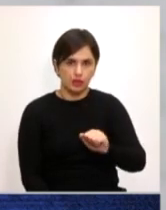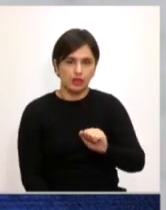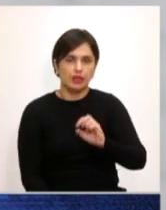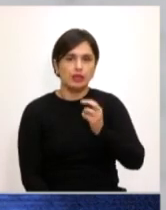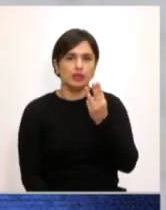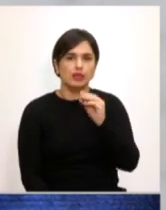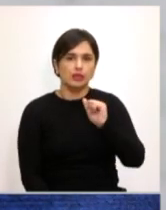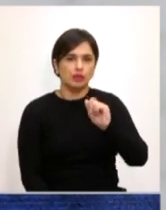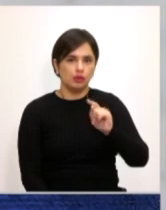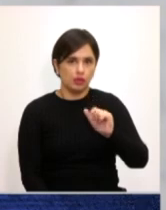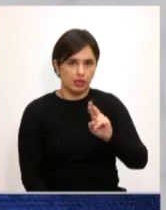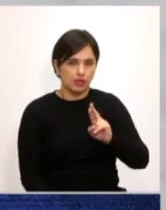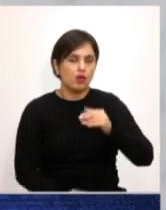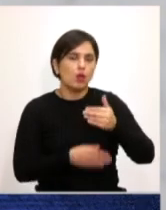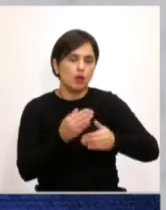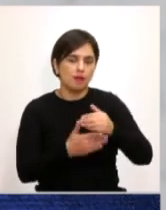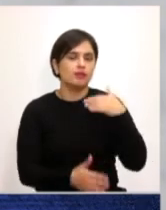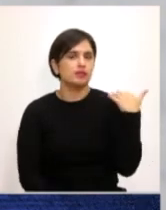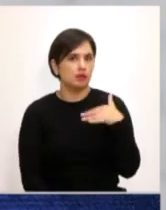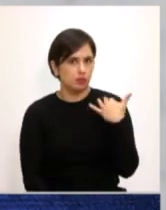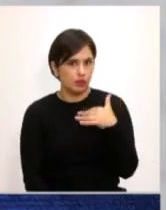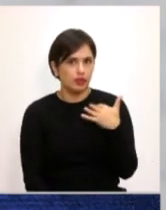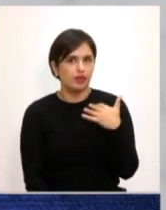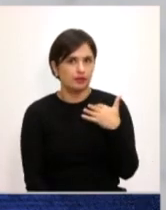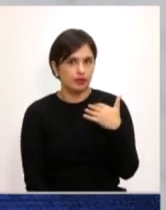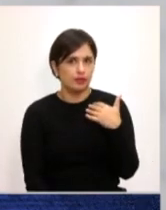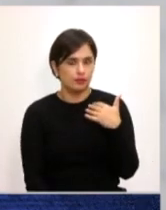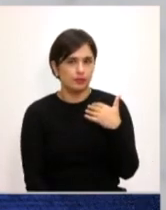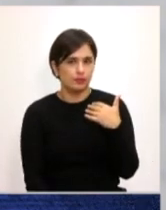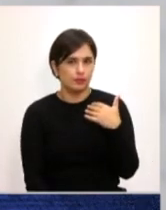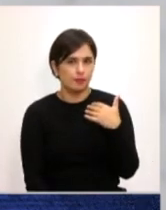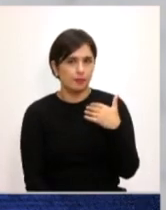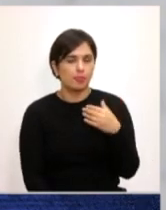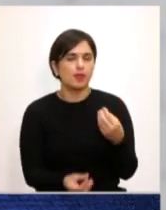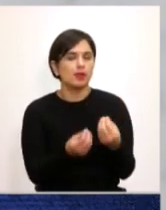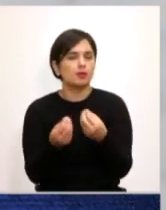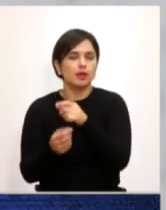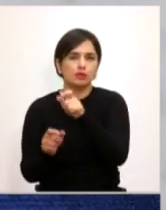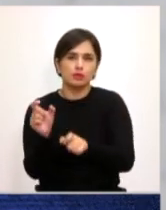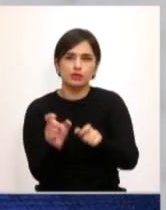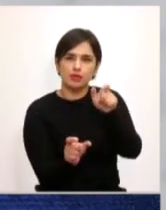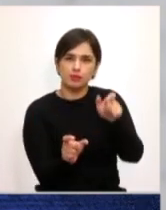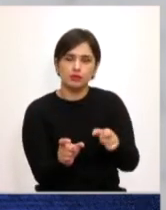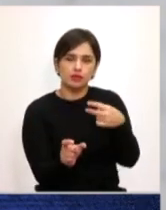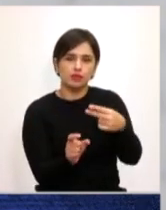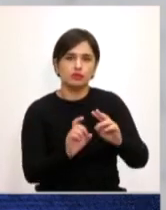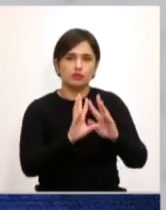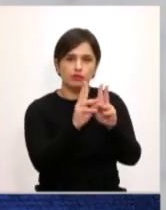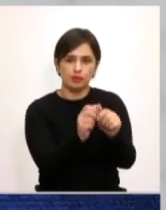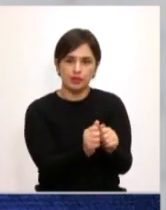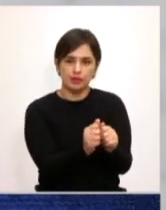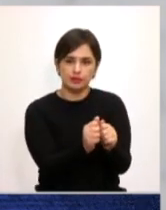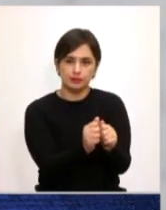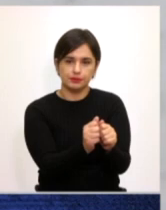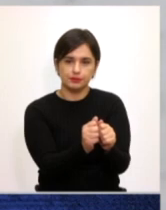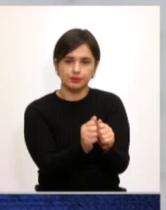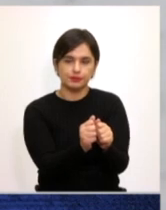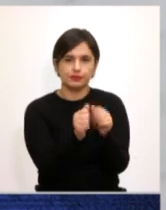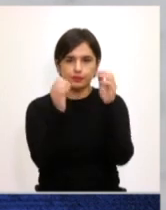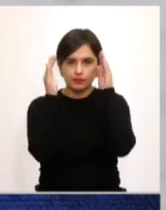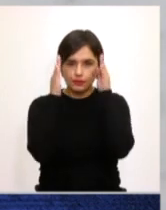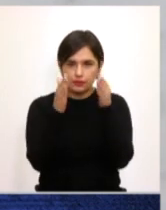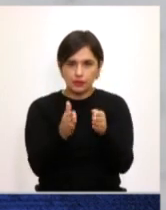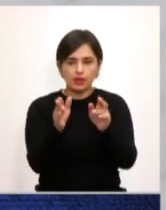un gran paso y significativo avance para miles de personas y sus familias. Al abordar este